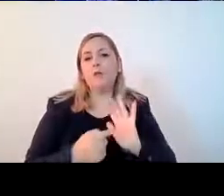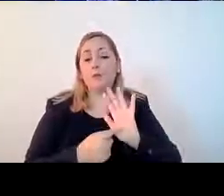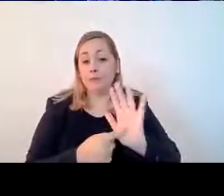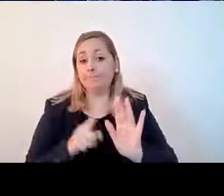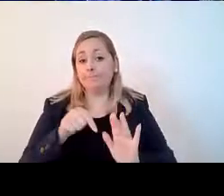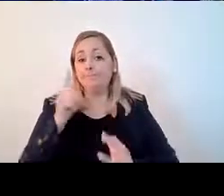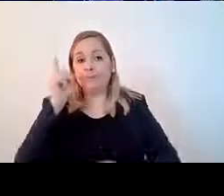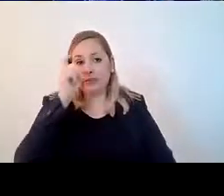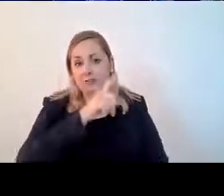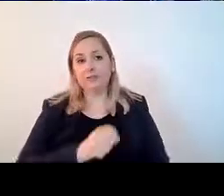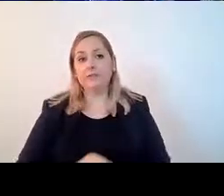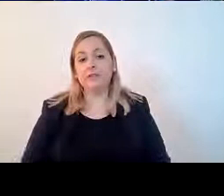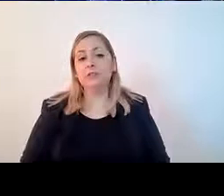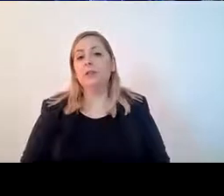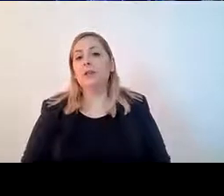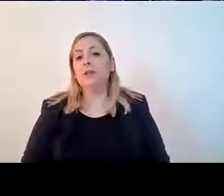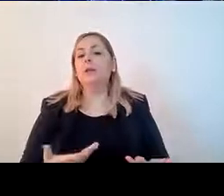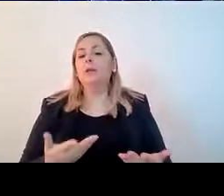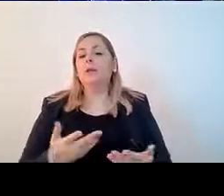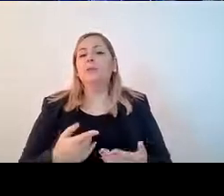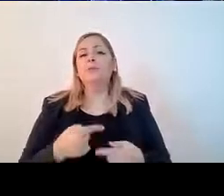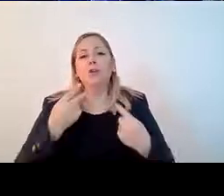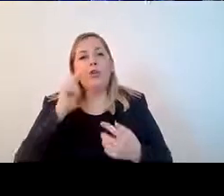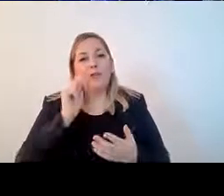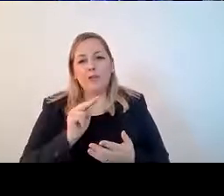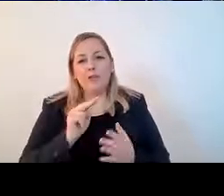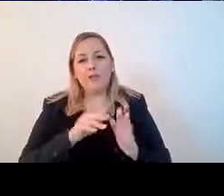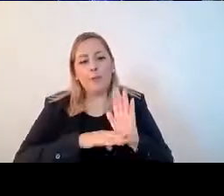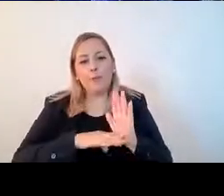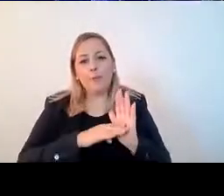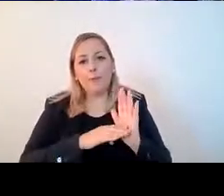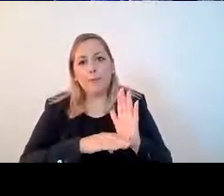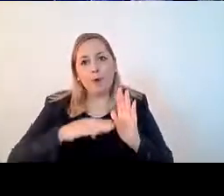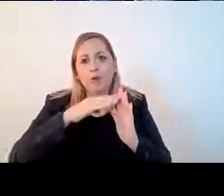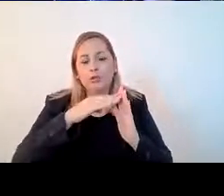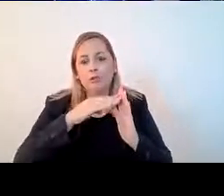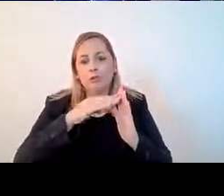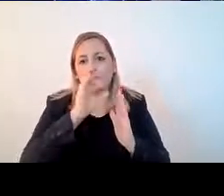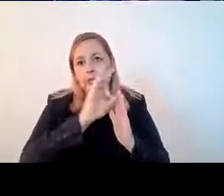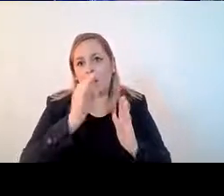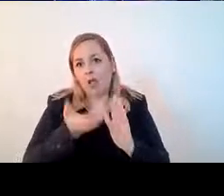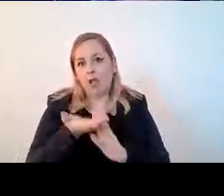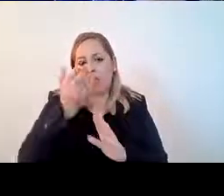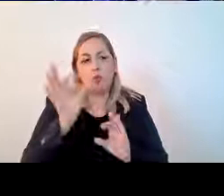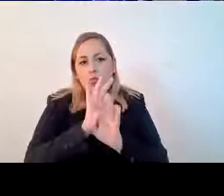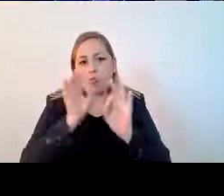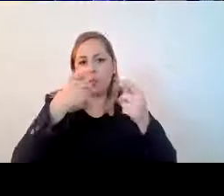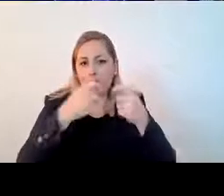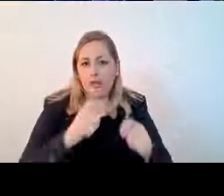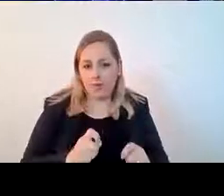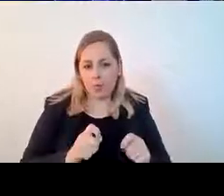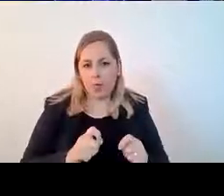difícil. A lo mejor, como veíamos, un porcentaje alto no ha sido nunca evaluado. En todo caso, la